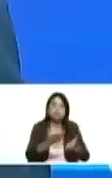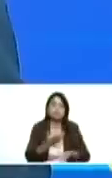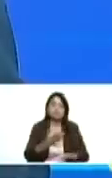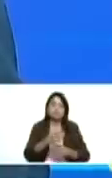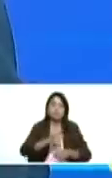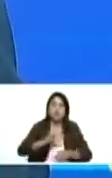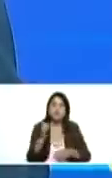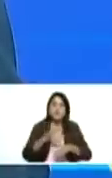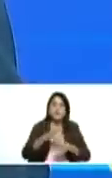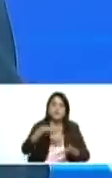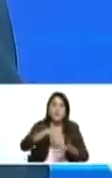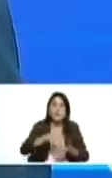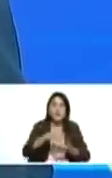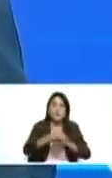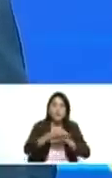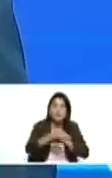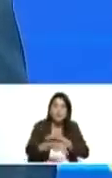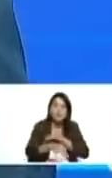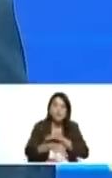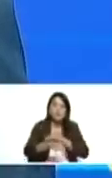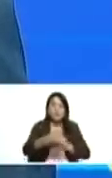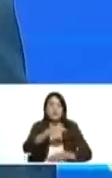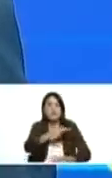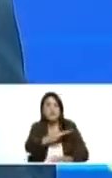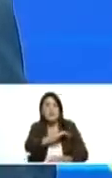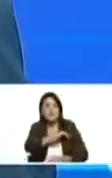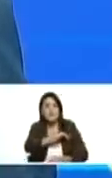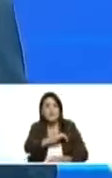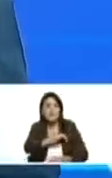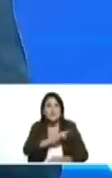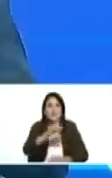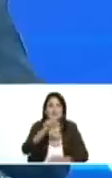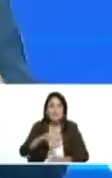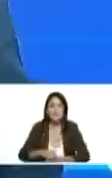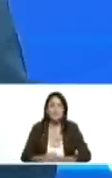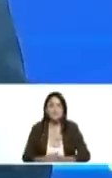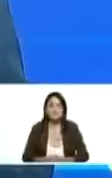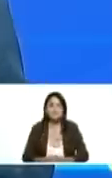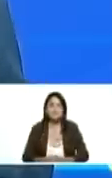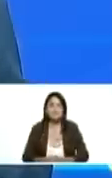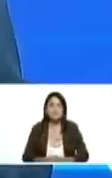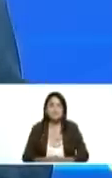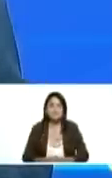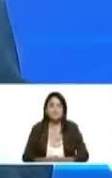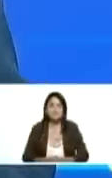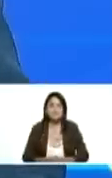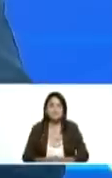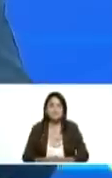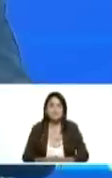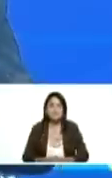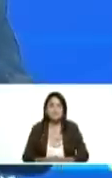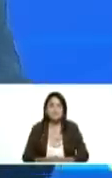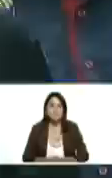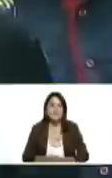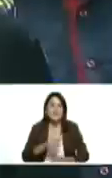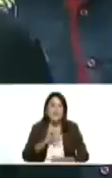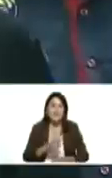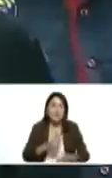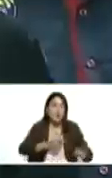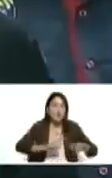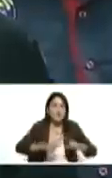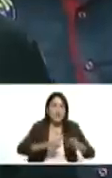municipales, del 6CPC y de todos los cuerpos policiales del país. Una coordinación